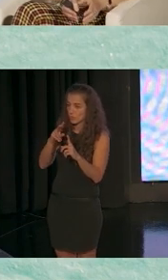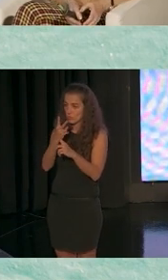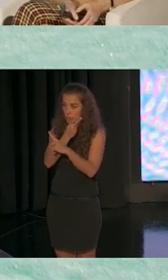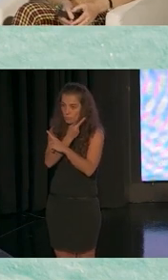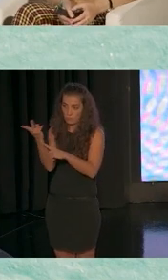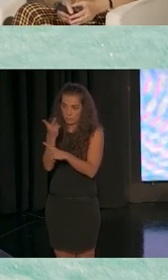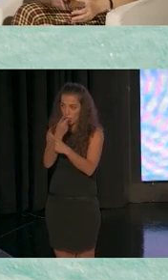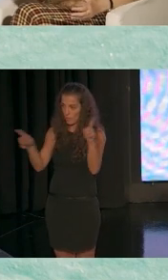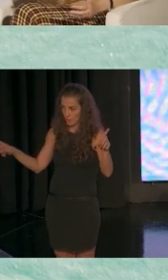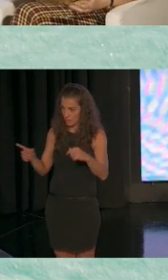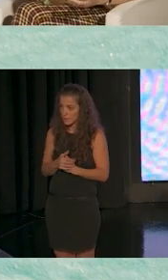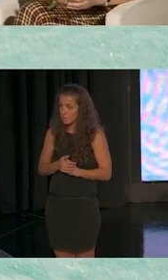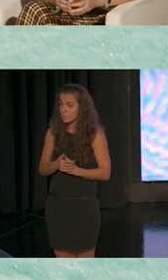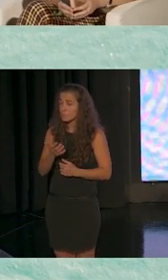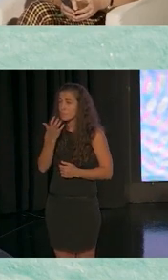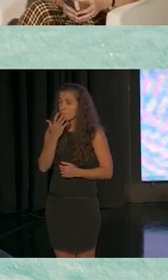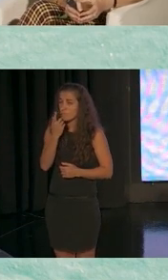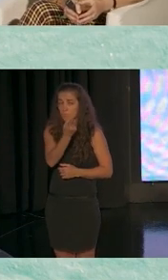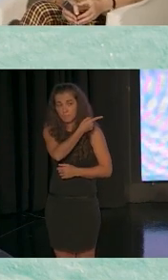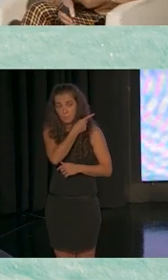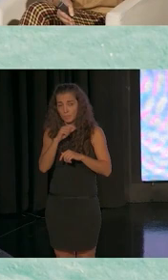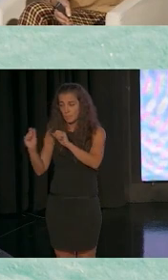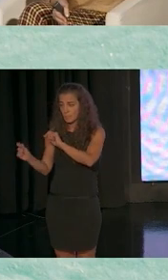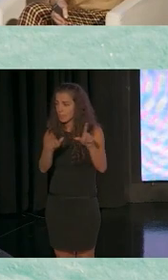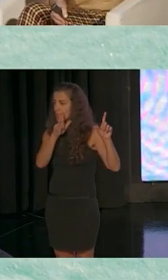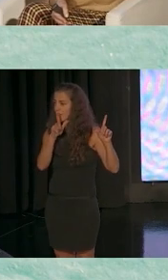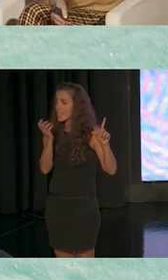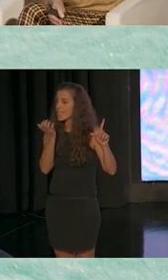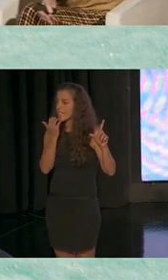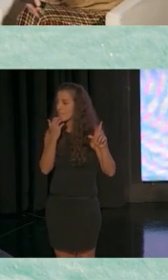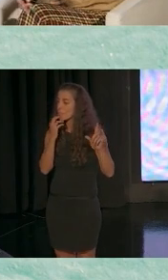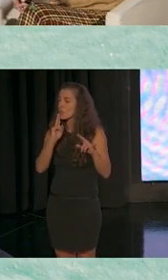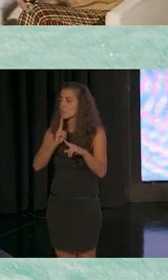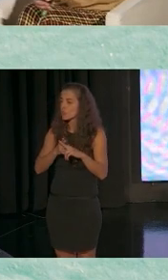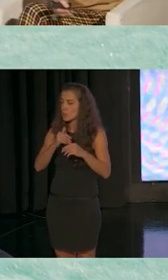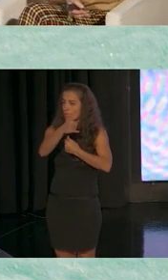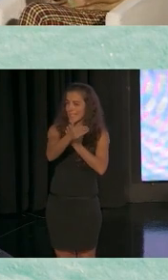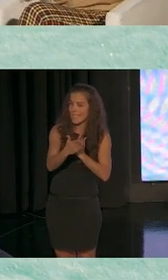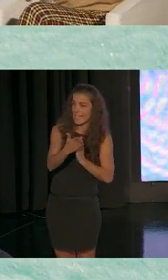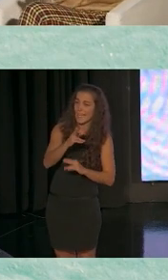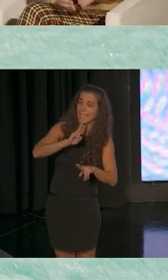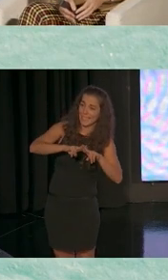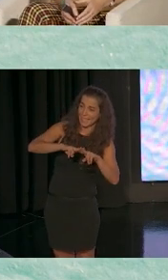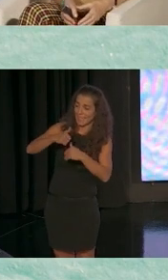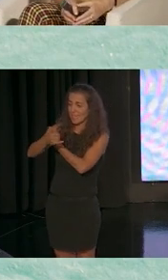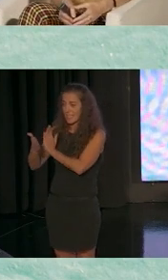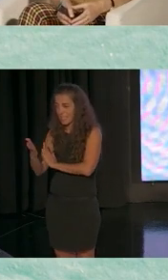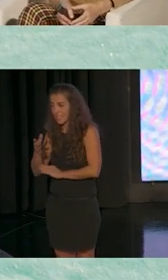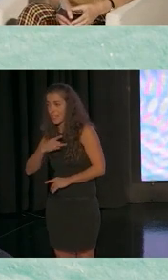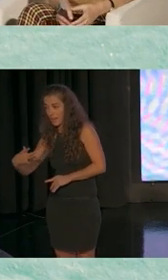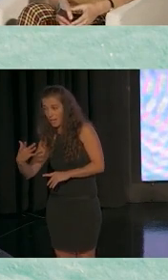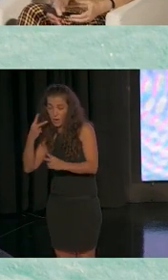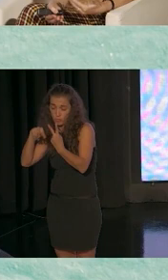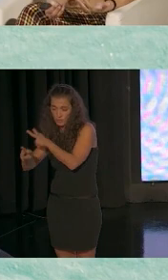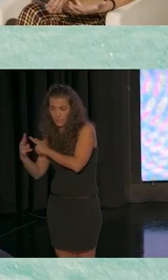no hemos traído Aquí estos ejemplos los hemos llamado de caja negra y de caja blanca o de caja translúcida